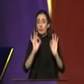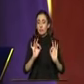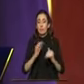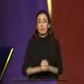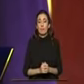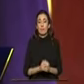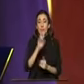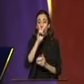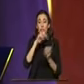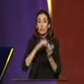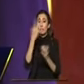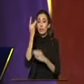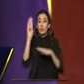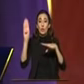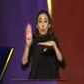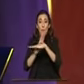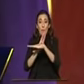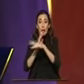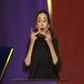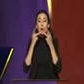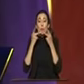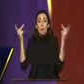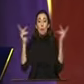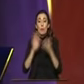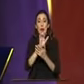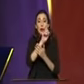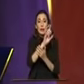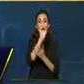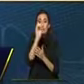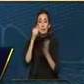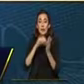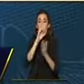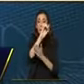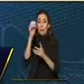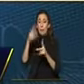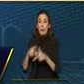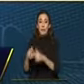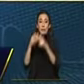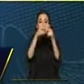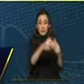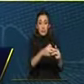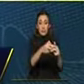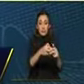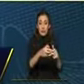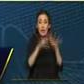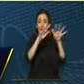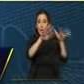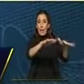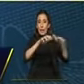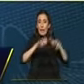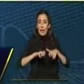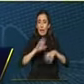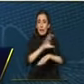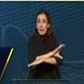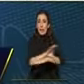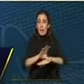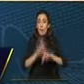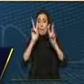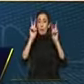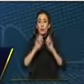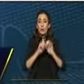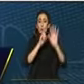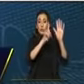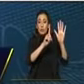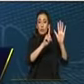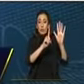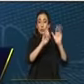la banca pública colocó 100.000 créditos en el sector agropecuario. 100.000 créditos en el sector agropecuario por 600